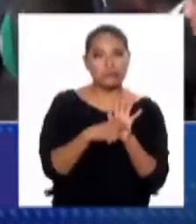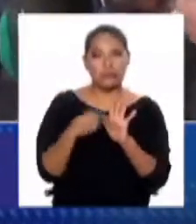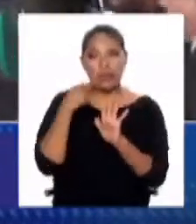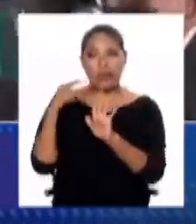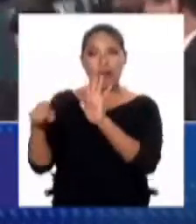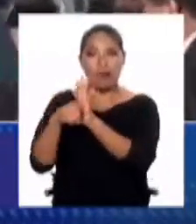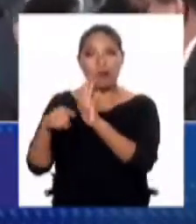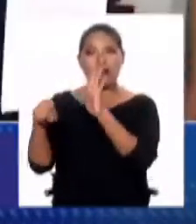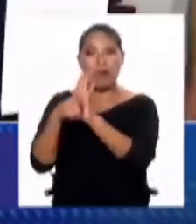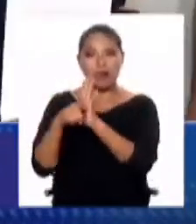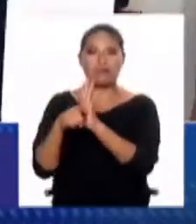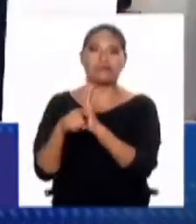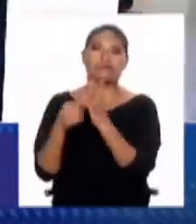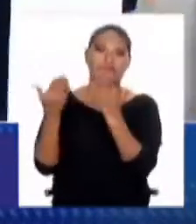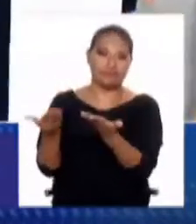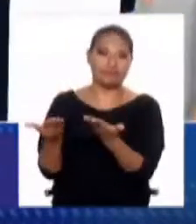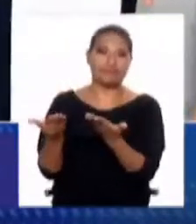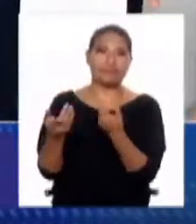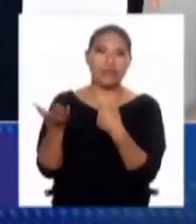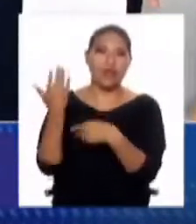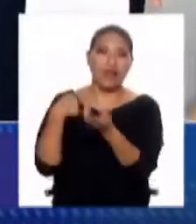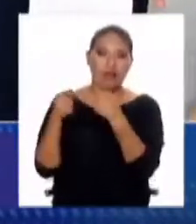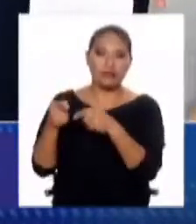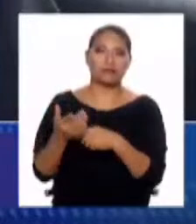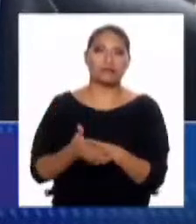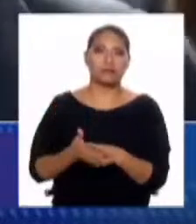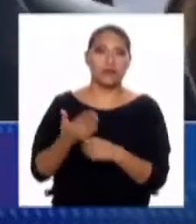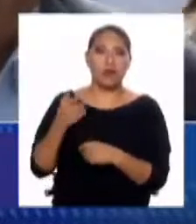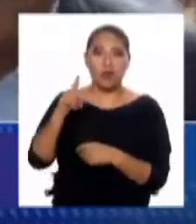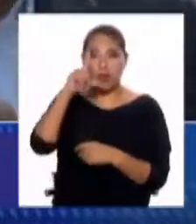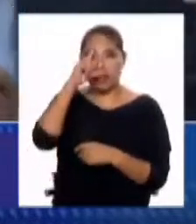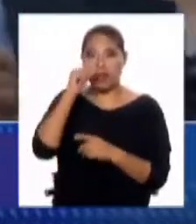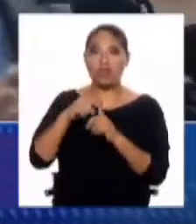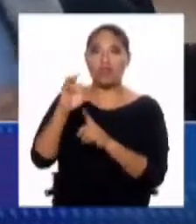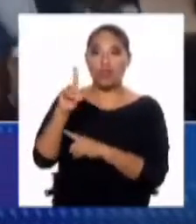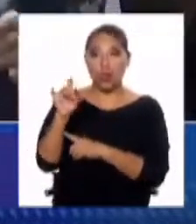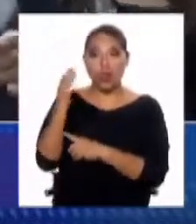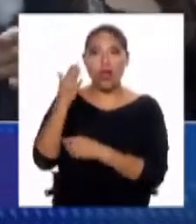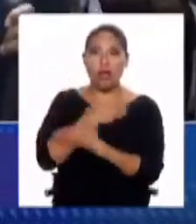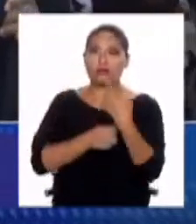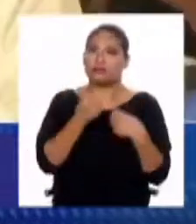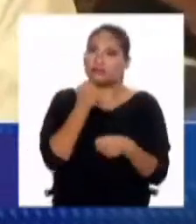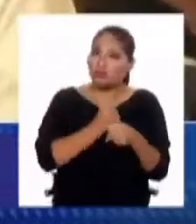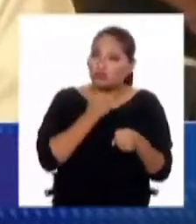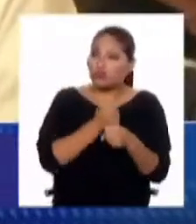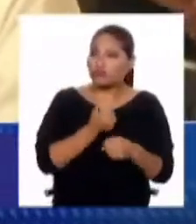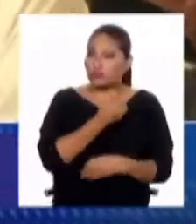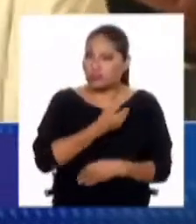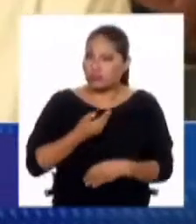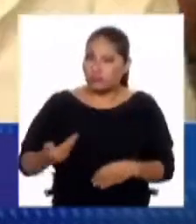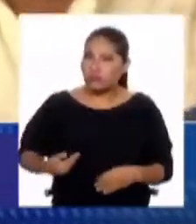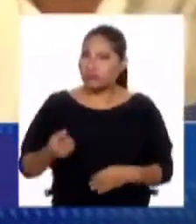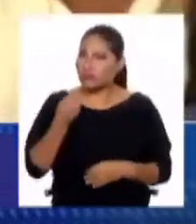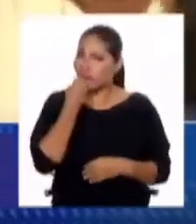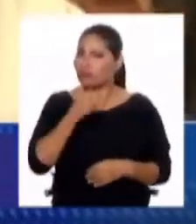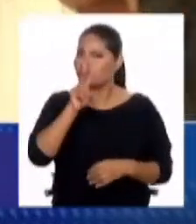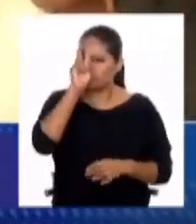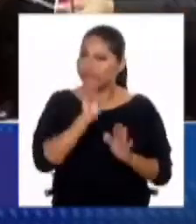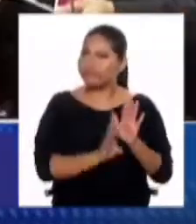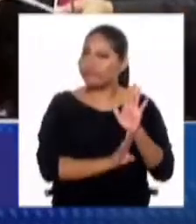Si Toledo no estuviera en esto, ¿dónde estaríamos ahora? Probablemente, pero acá el punto es, ¿cómo hace?